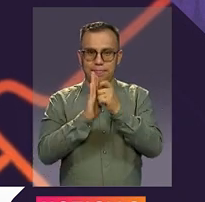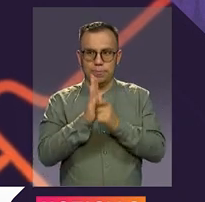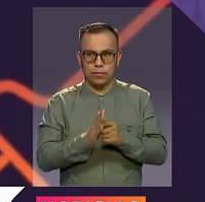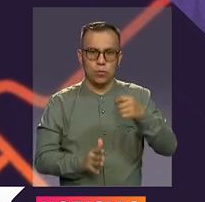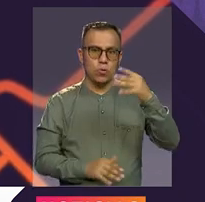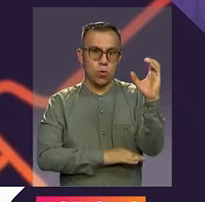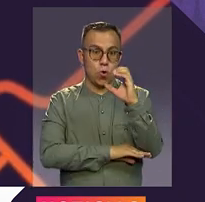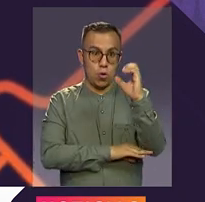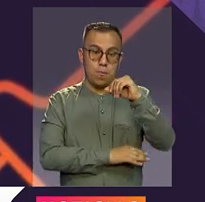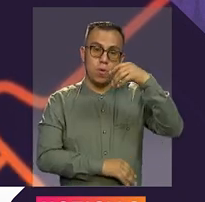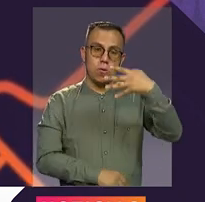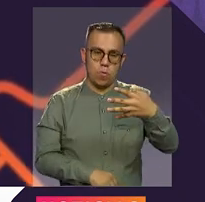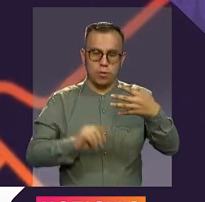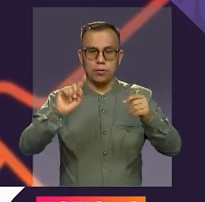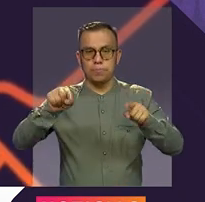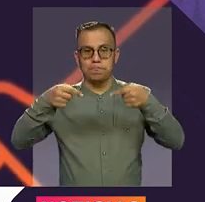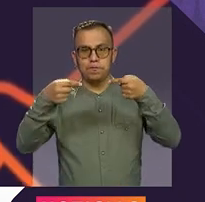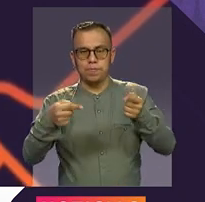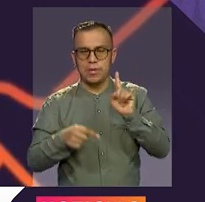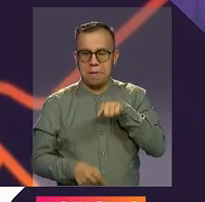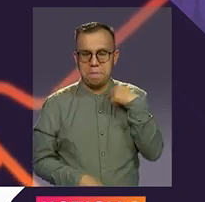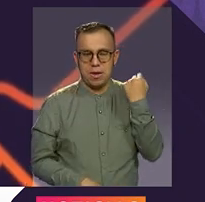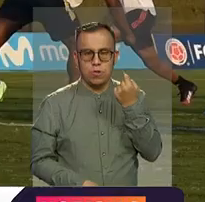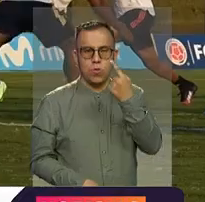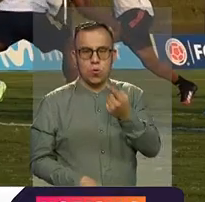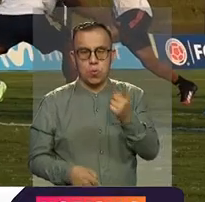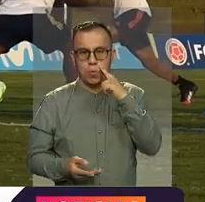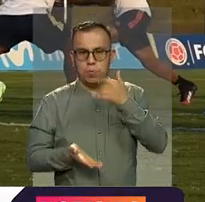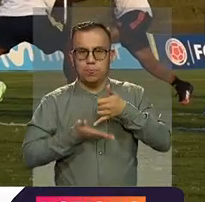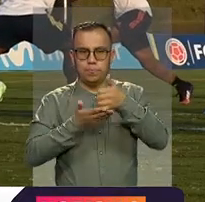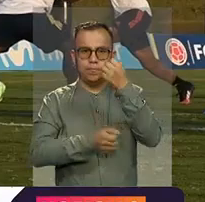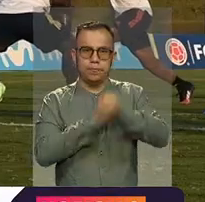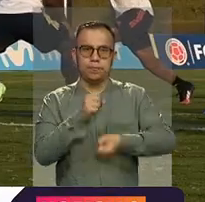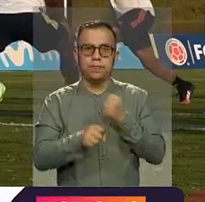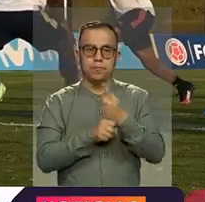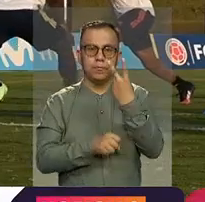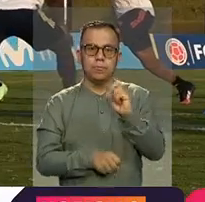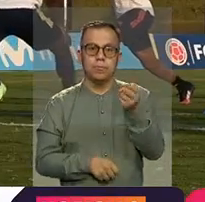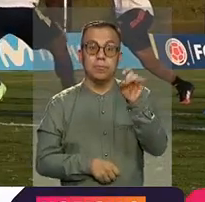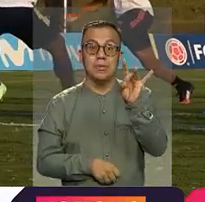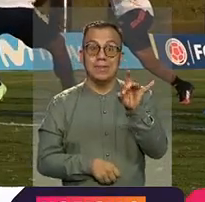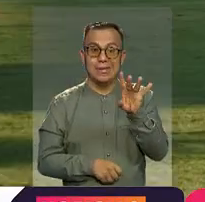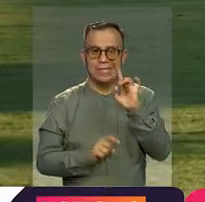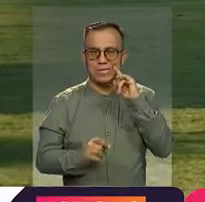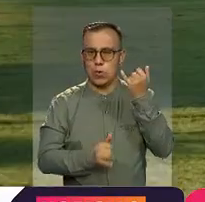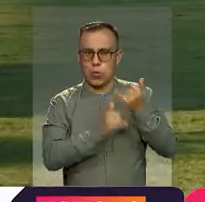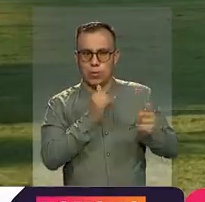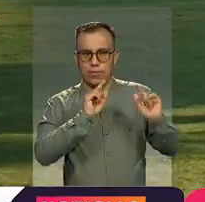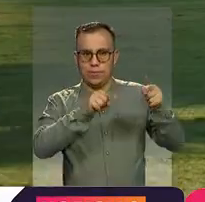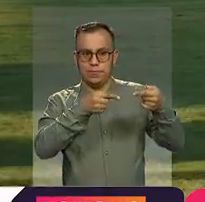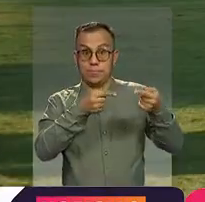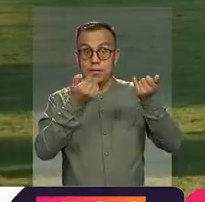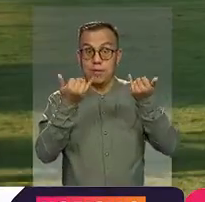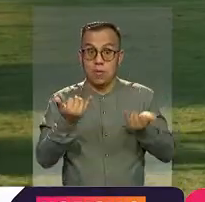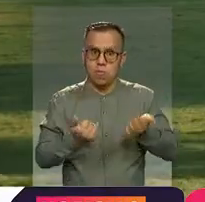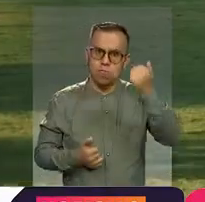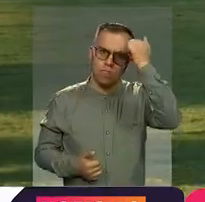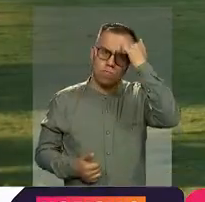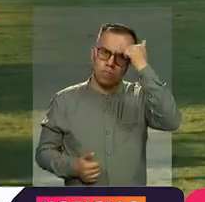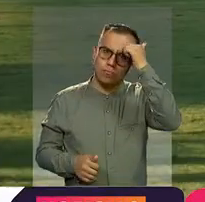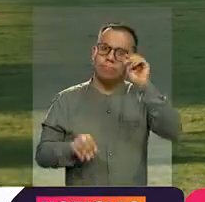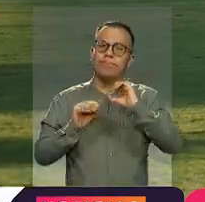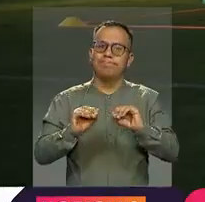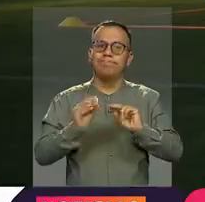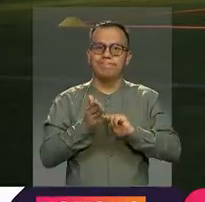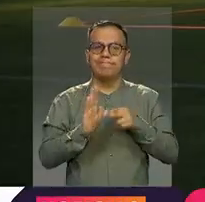ganado 4 partidos, empató 1 y perdió 1 en la Copa del 2015, el cual fue su último enfrentamiento. El profesor Rueda acudirá al